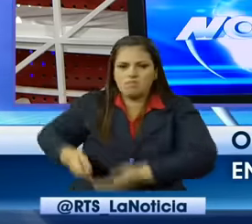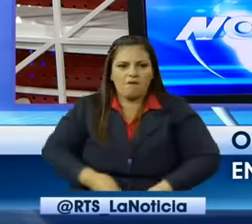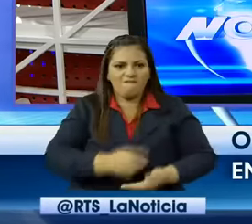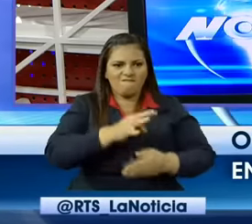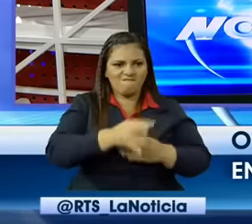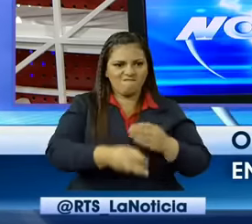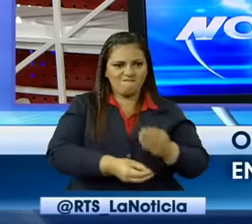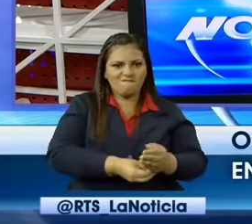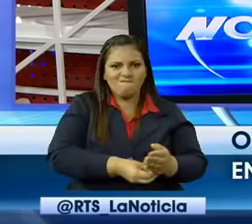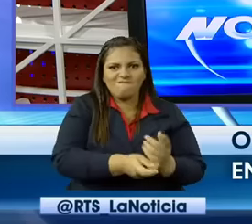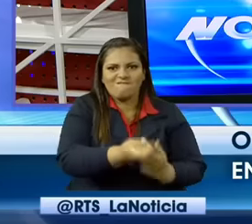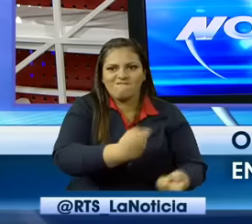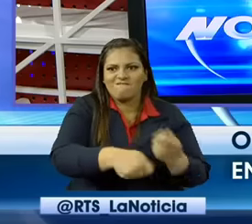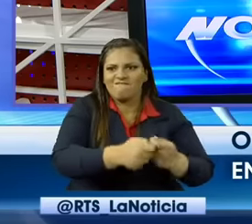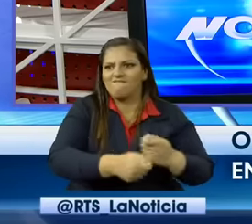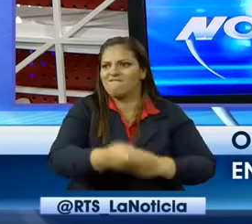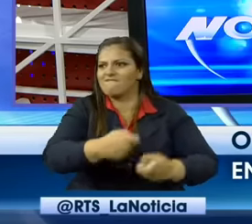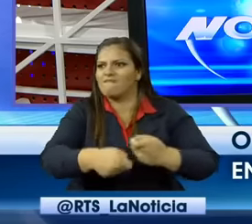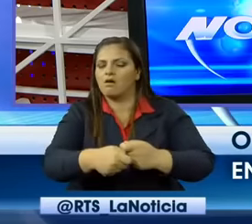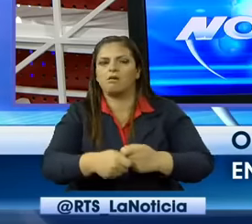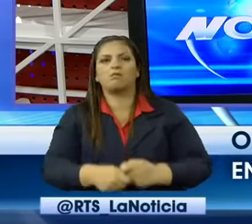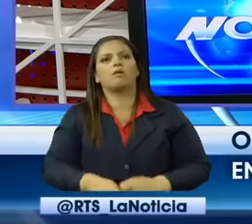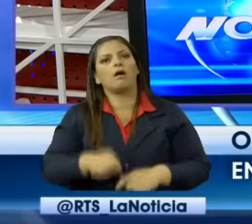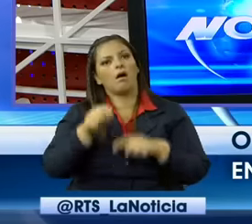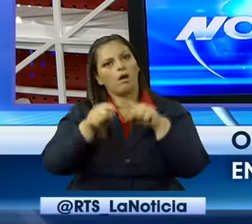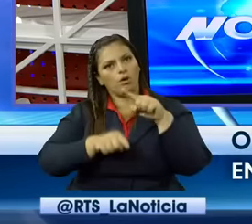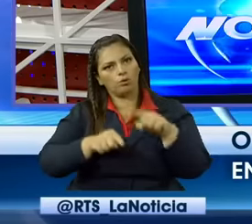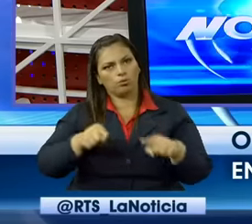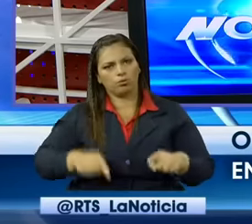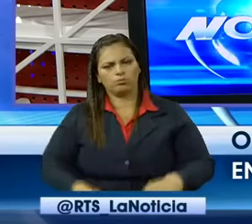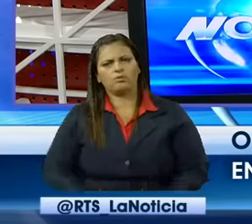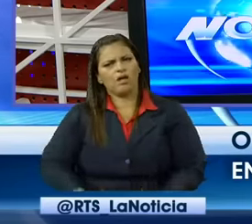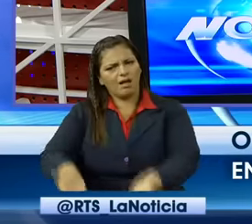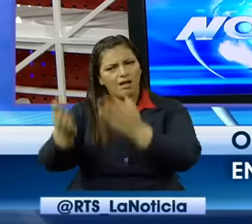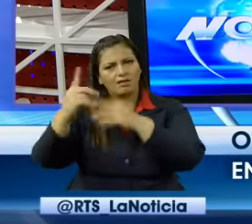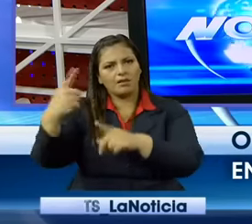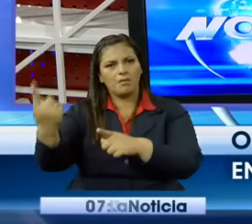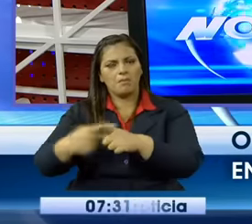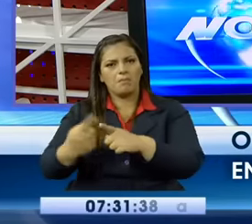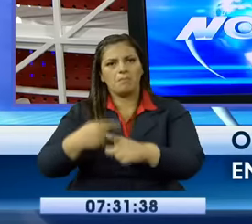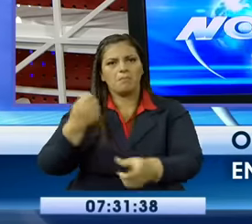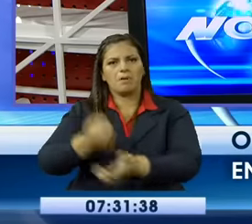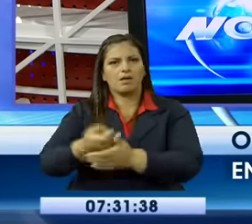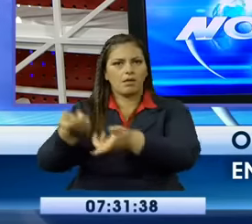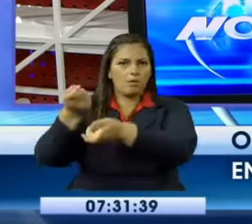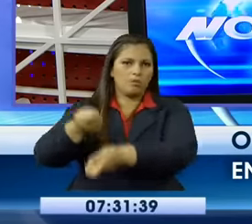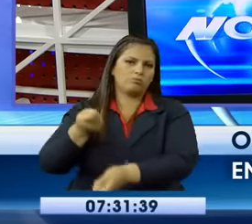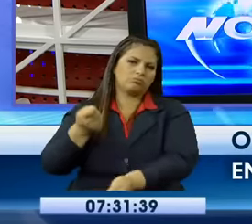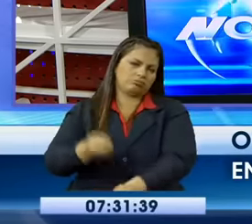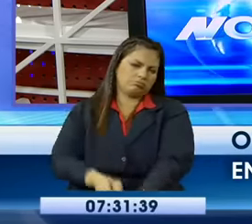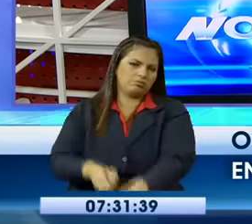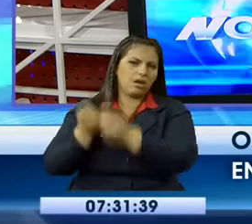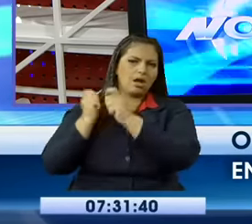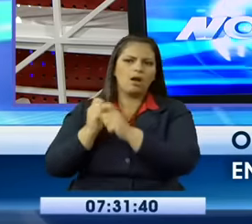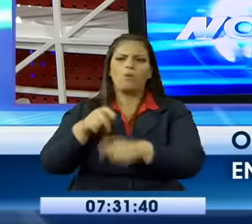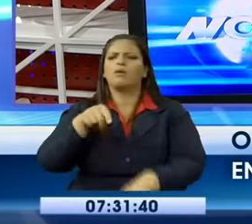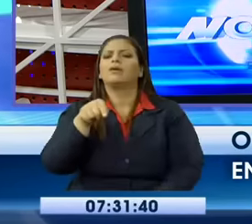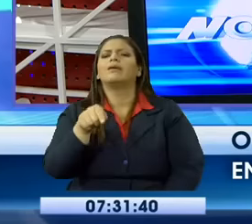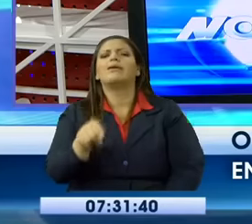Riquísimos los mariscos. Claro. Vaya a la Caraguay, más costosos. De seguro que en la Caraguay estará 5. Uh-huh. Pero de ahí,